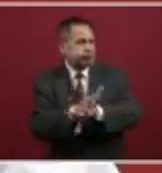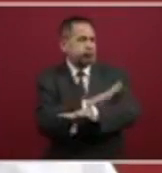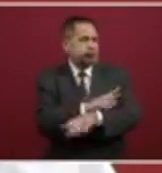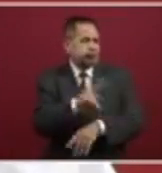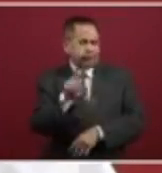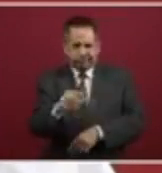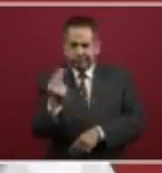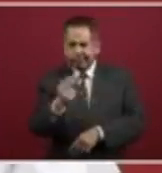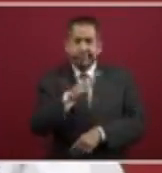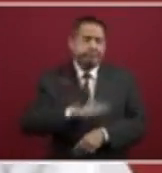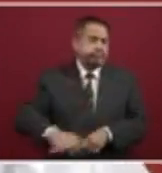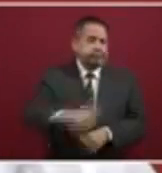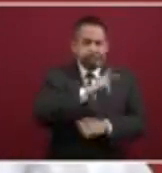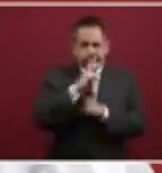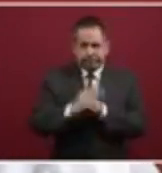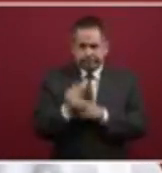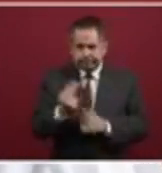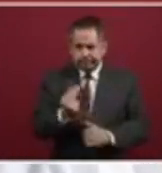nuestro país.